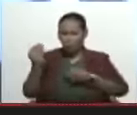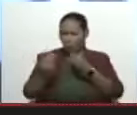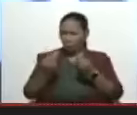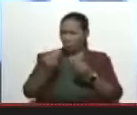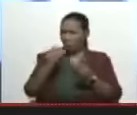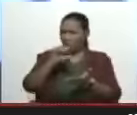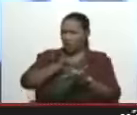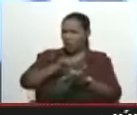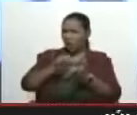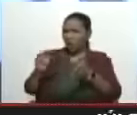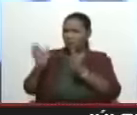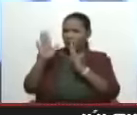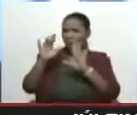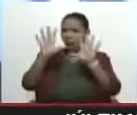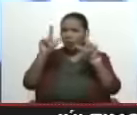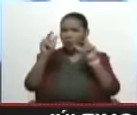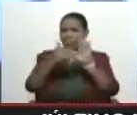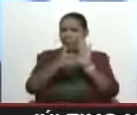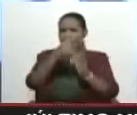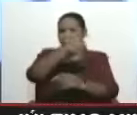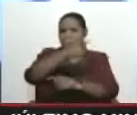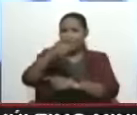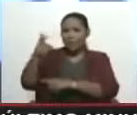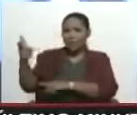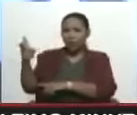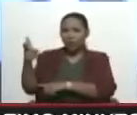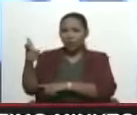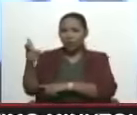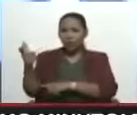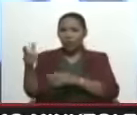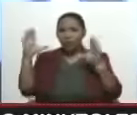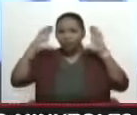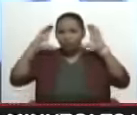centro de votación donde había 11.000 votantes